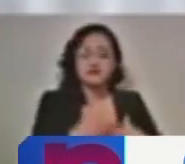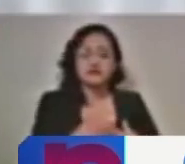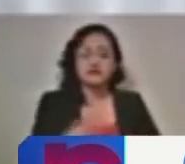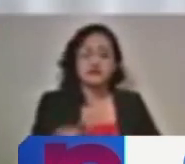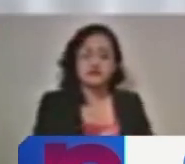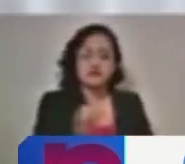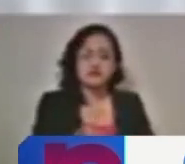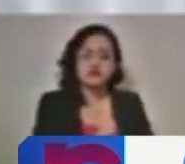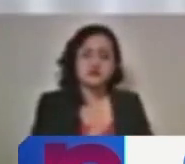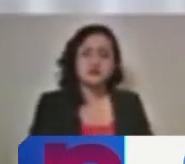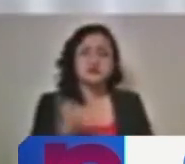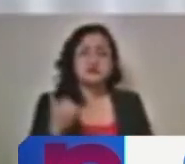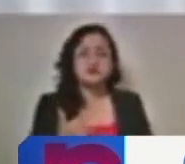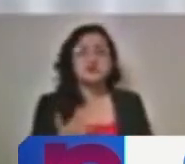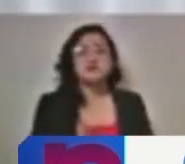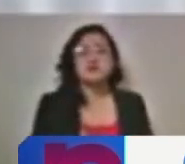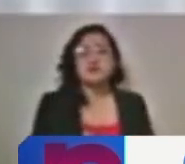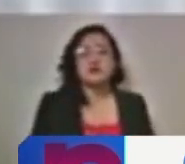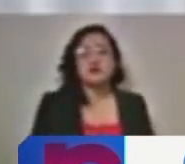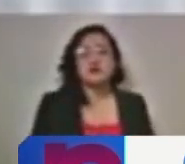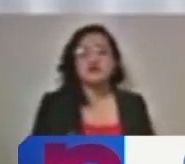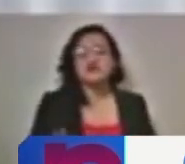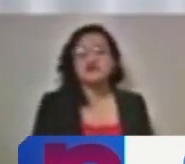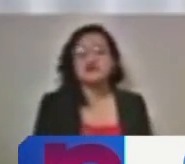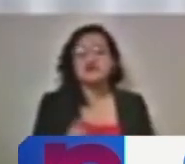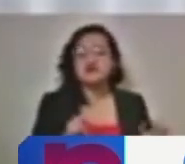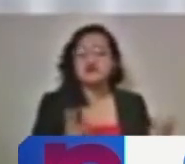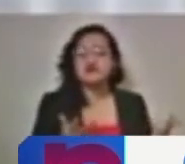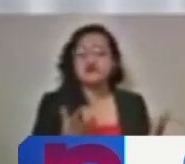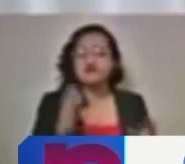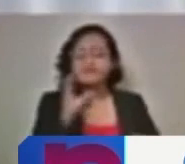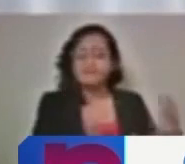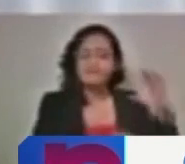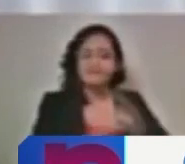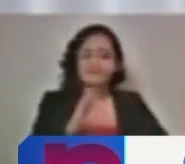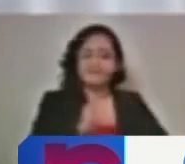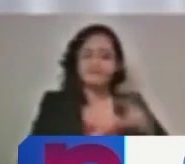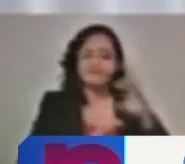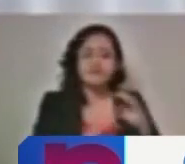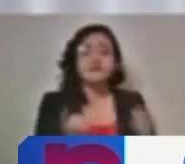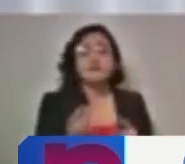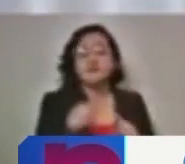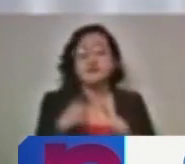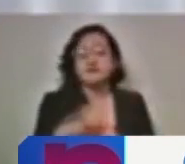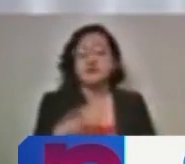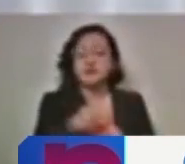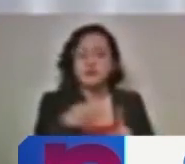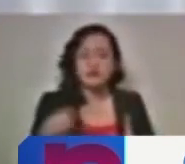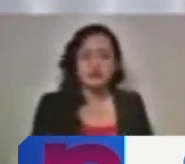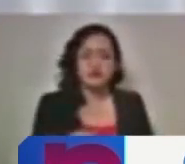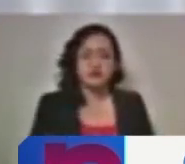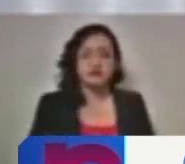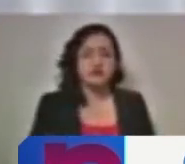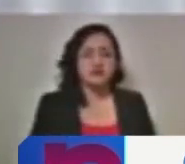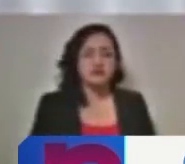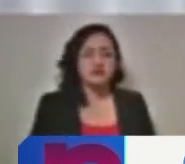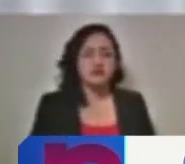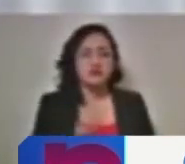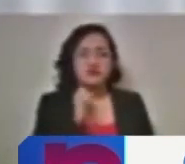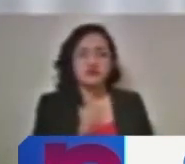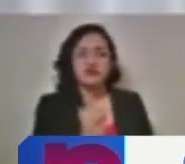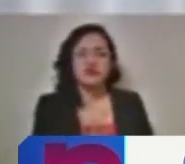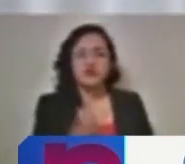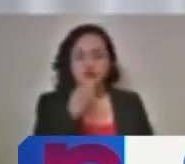automotriz y en la industria de la construcción también. Varias organizaciones de la construcción también